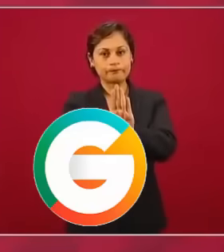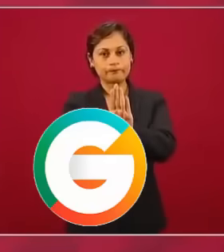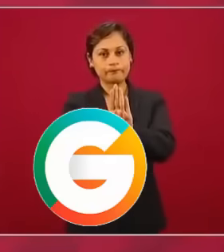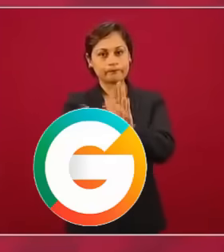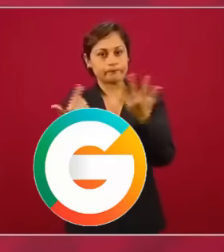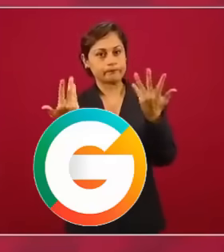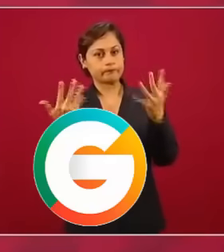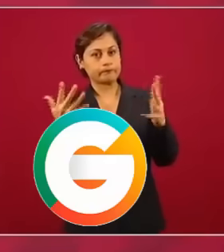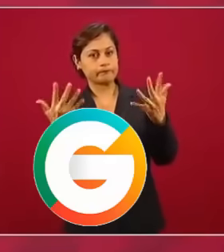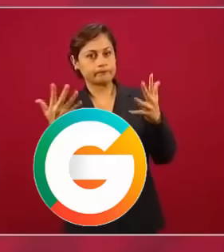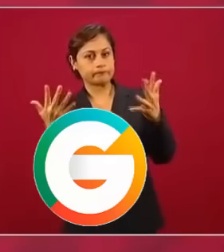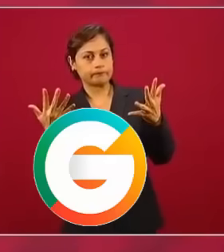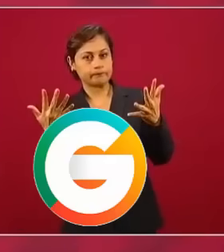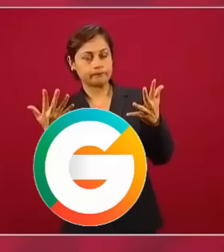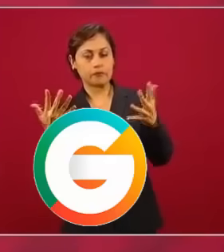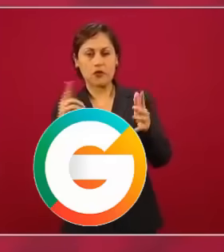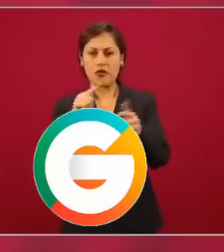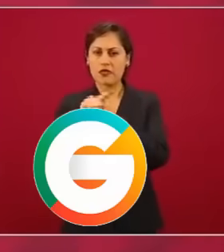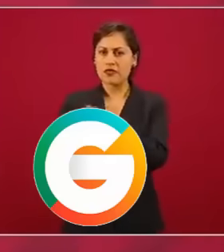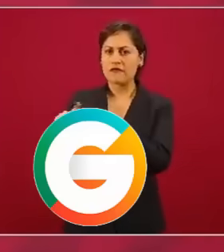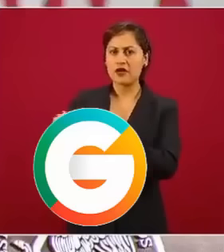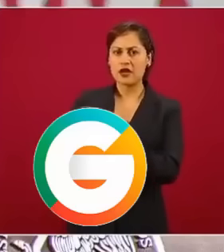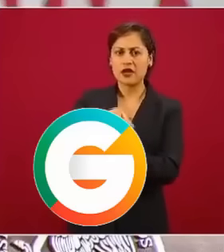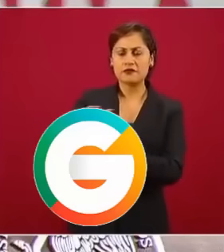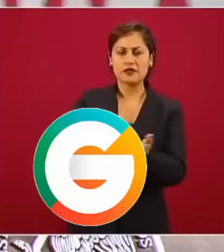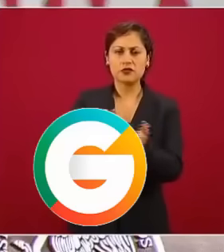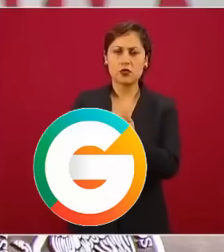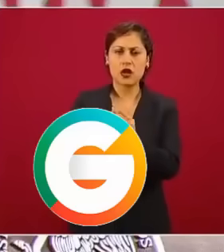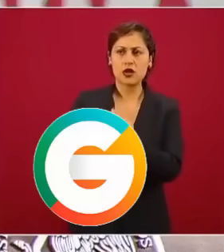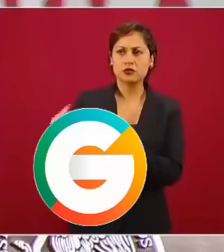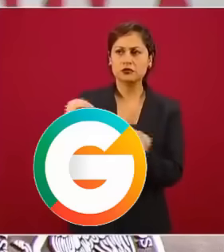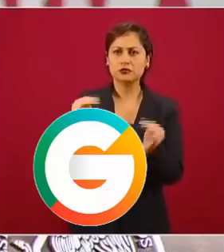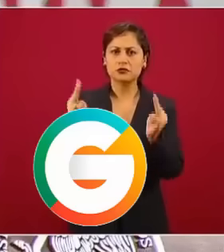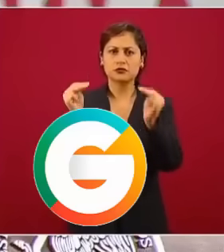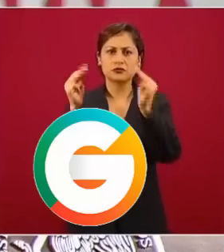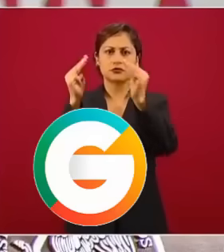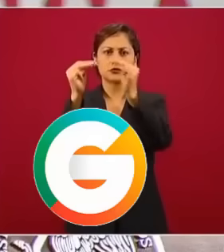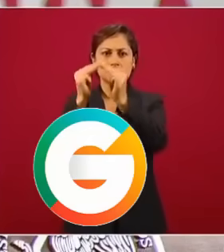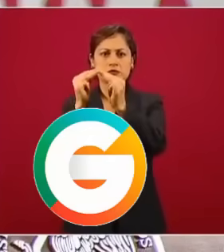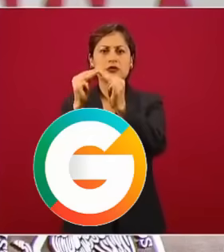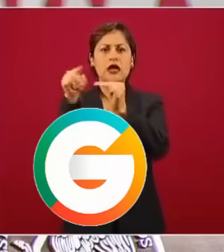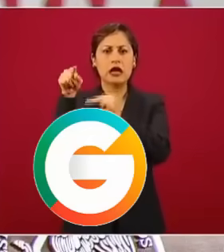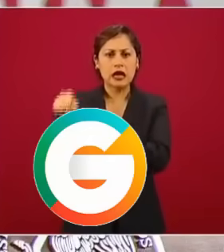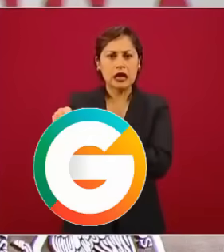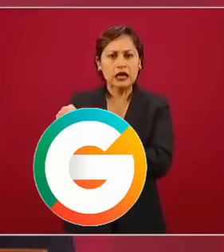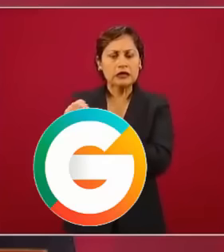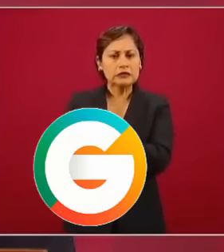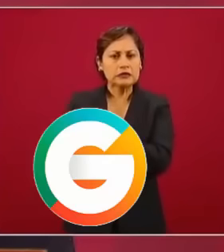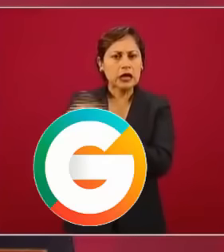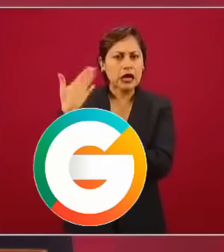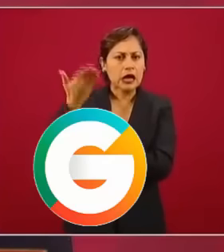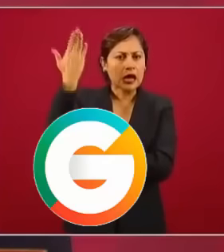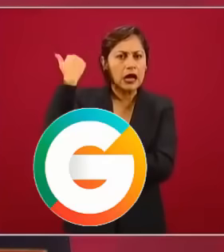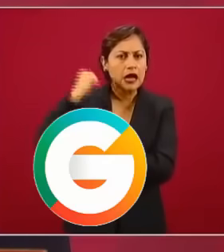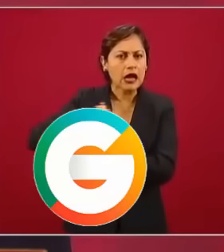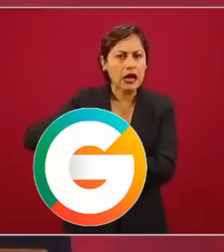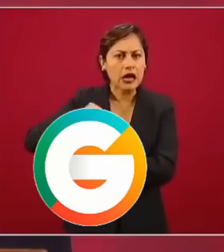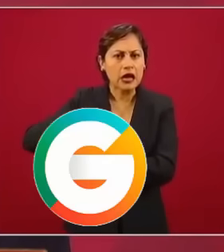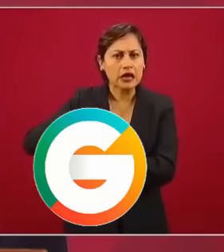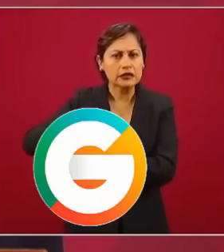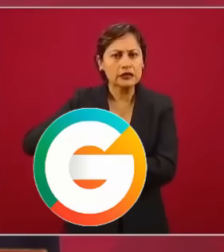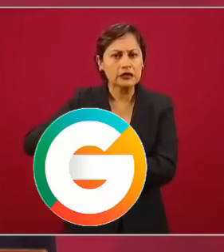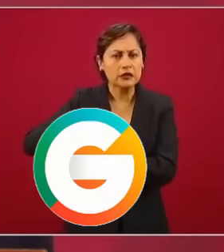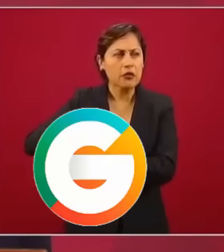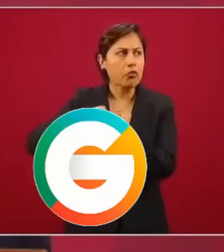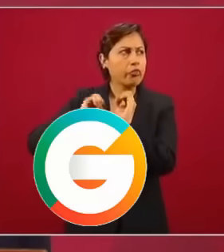Los centros ceremoniales, las zonas arqueológicas, ¿sí? Y se tiene en la pobreza, en el